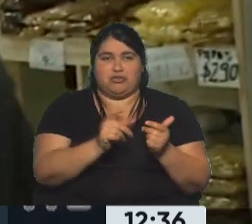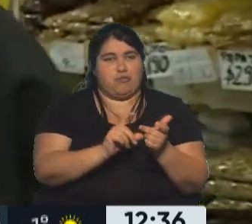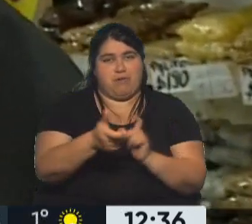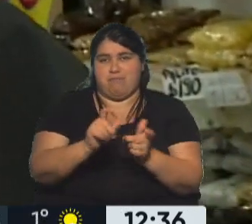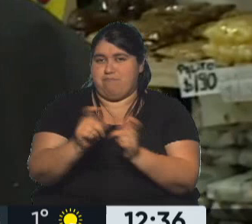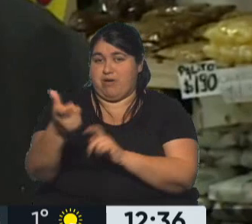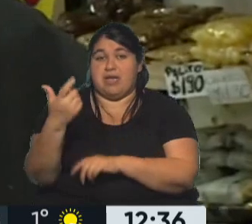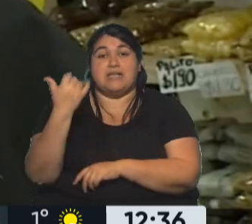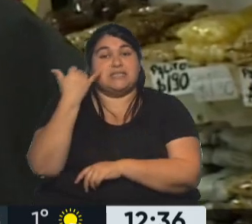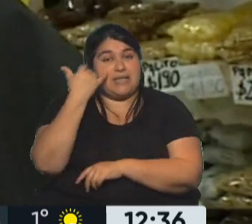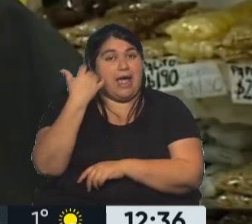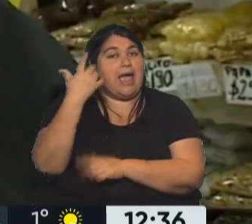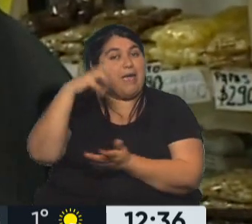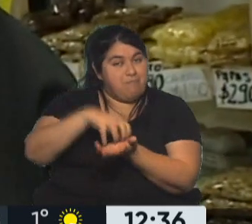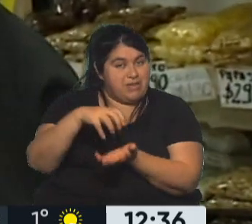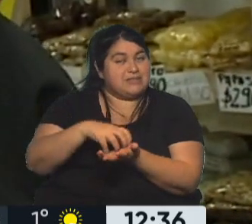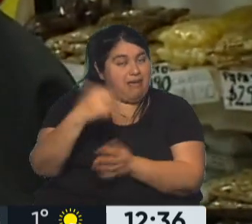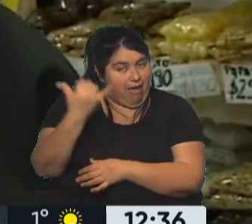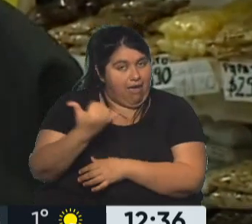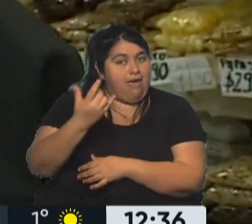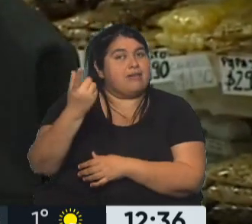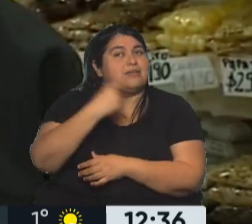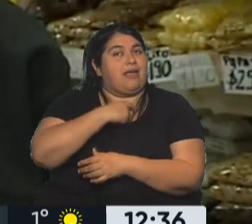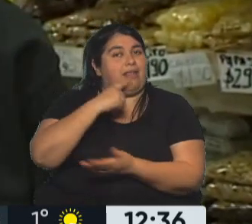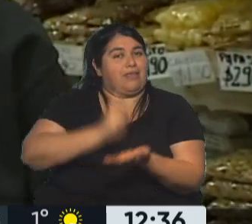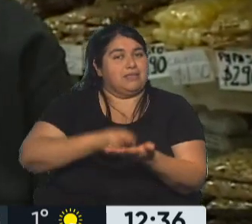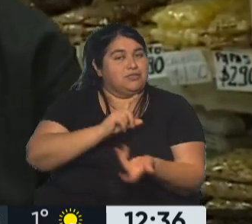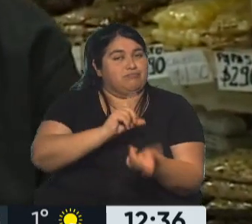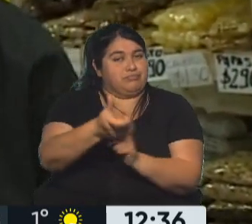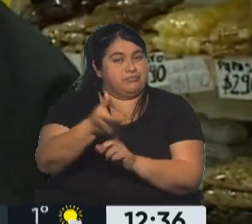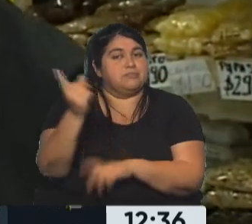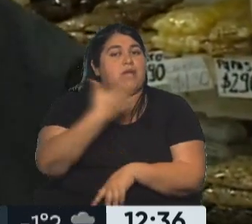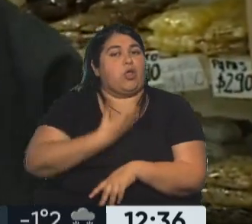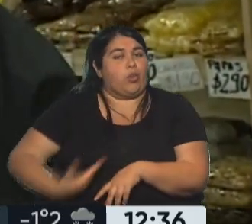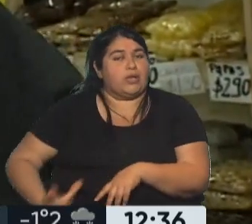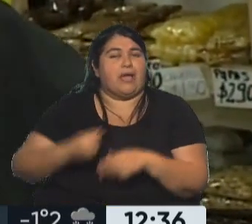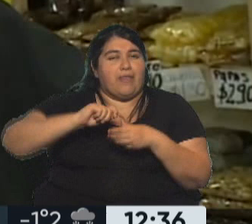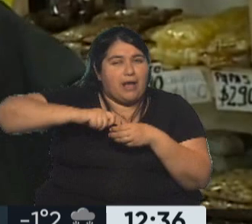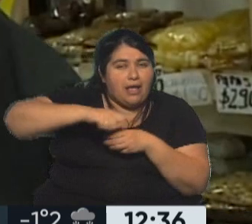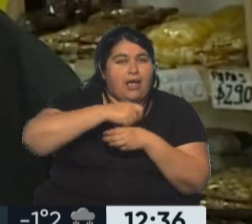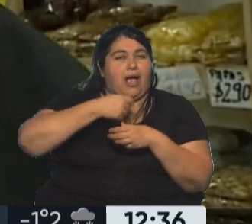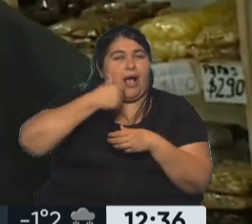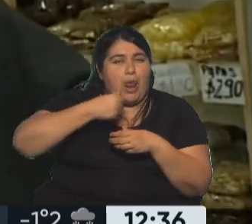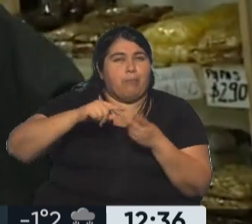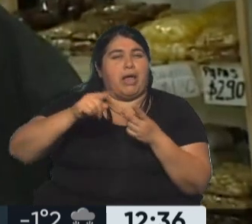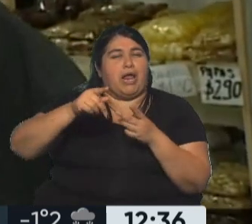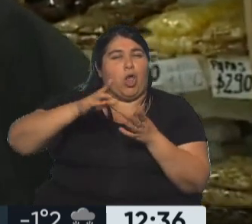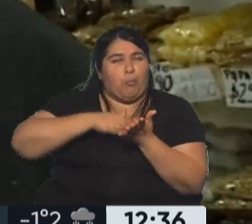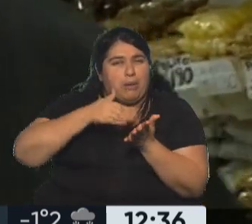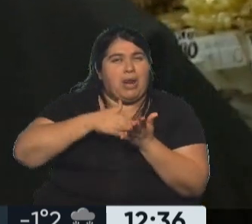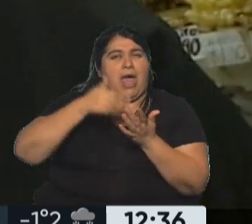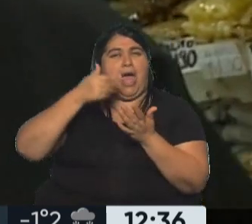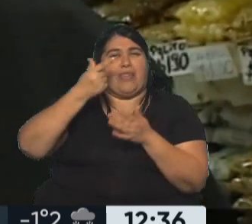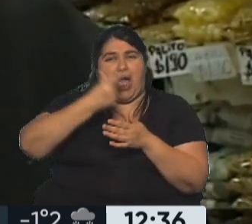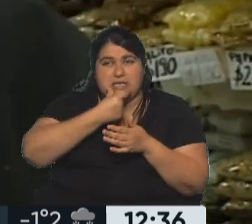una empresa de cinco letras Que bueno que ya que no el tema es que es dueña delatado de caramelo de mermelada de galletitas